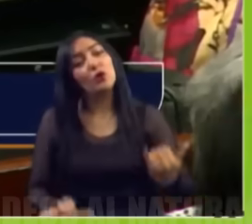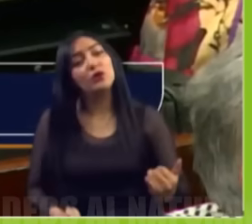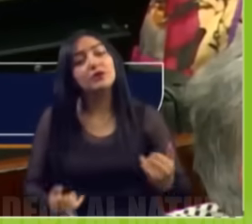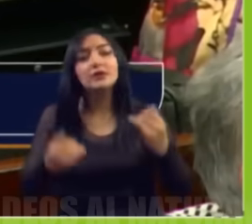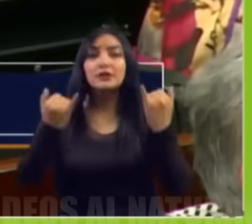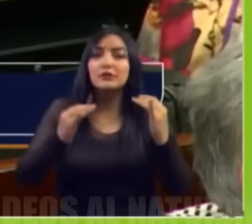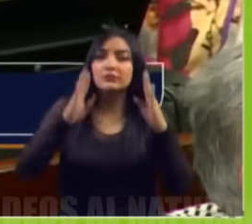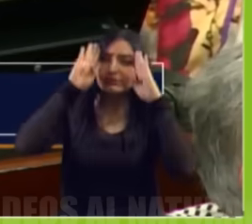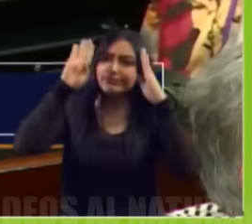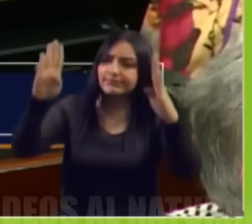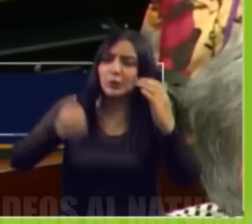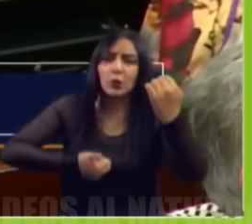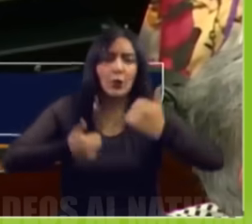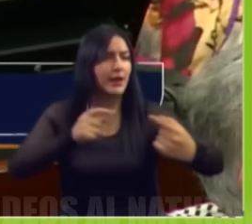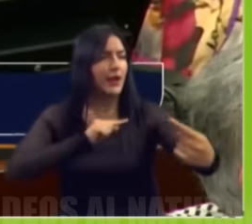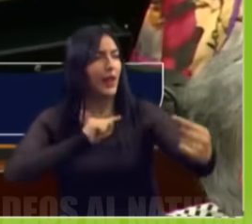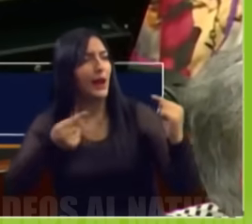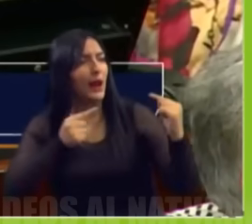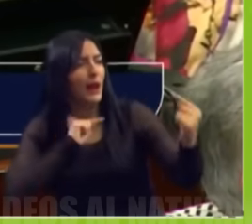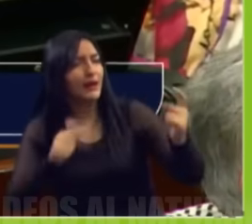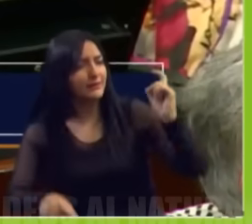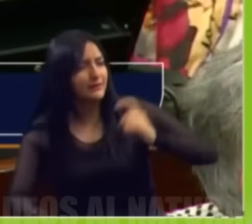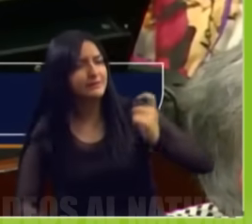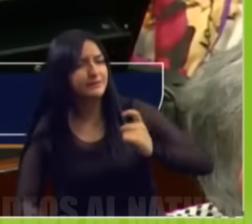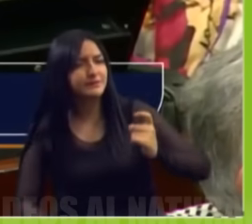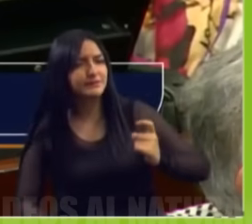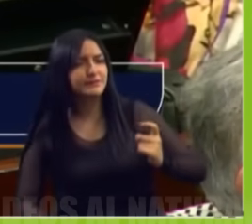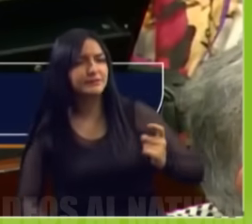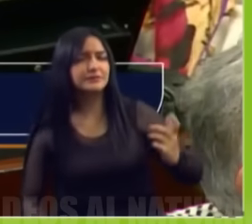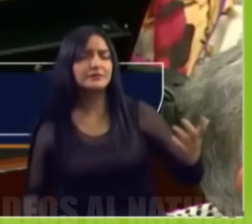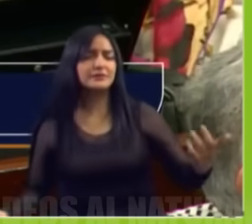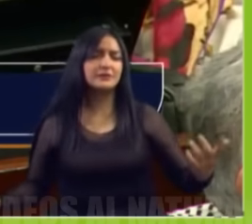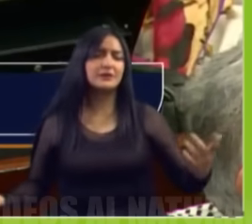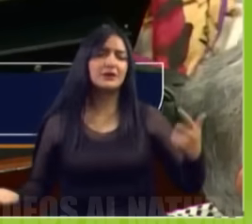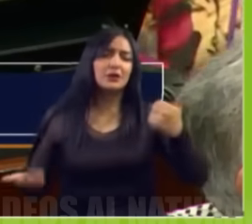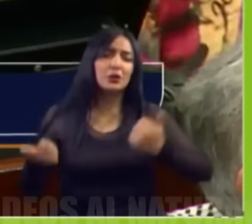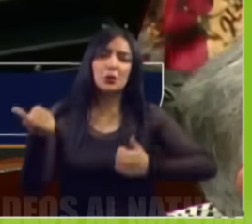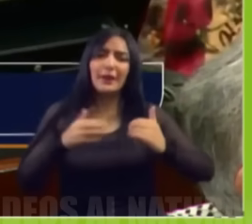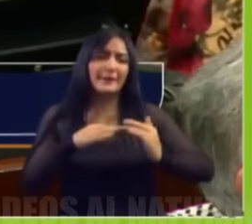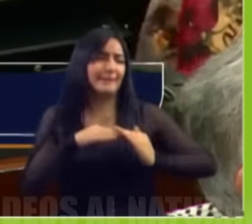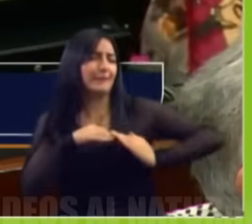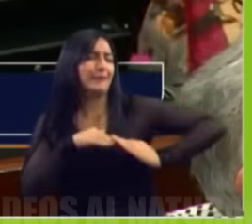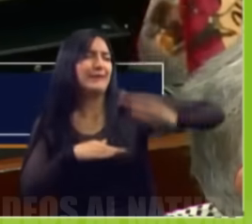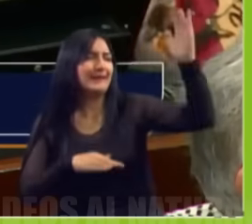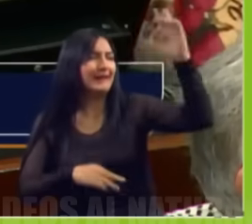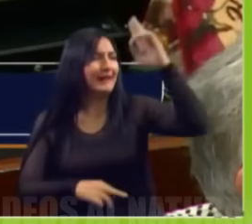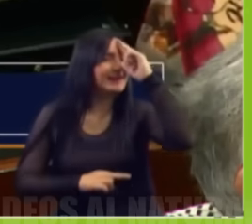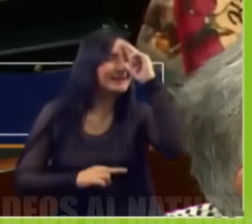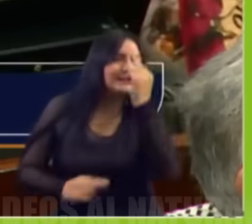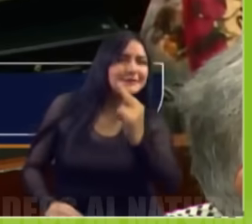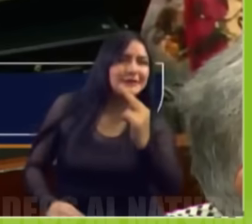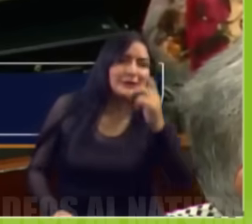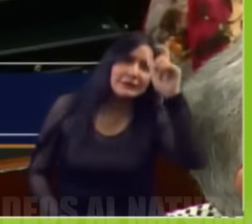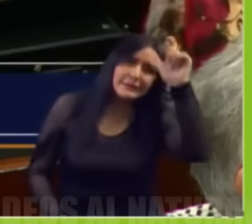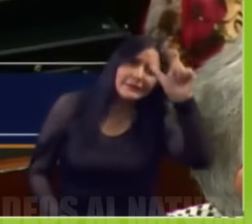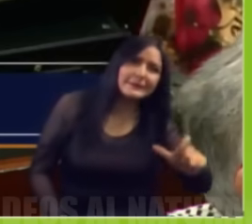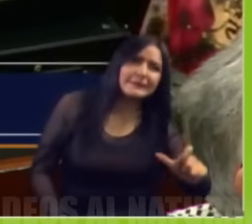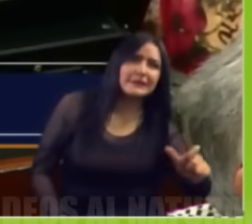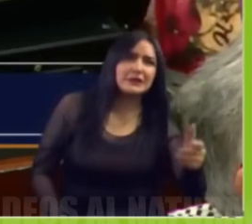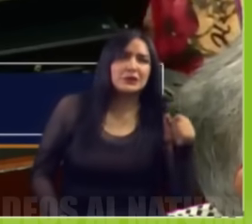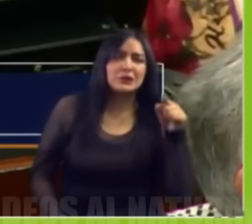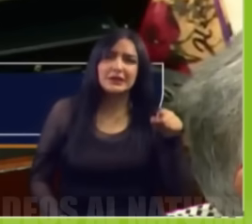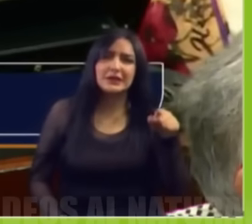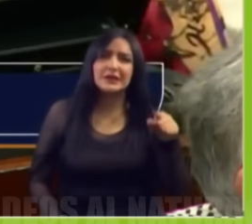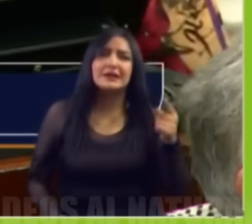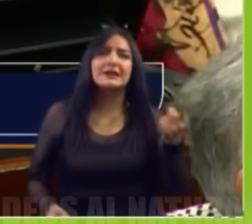tener los debates que sean necesarios en el tono de la mayor altura y respeto por el ser humano